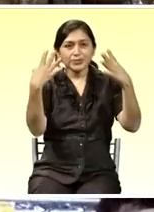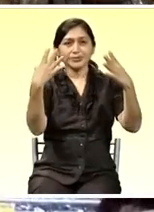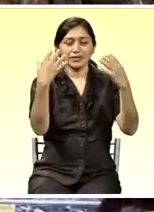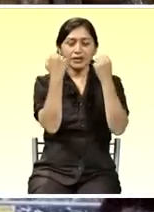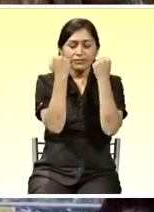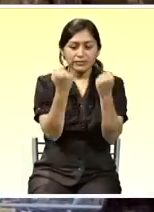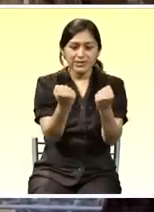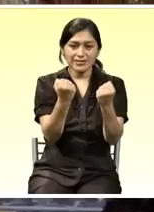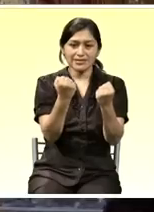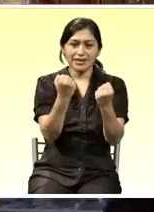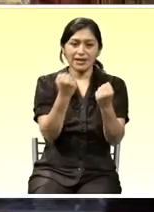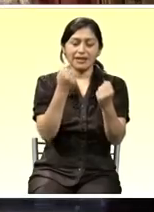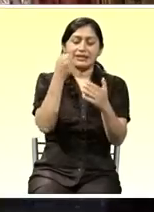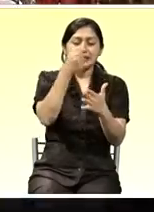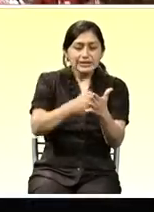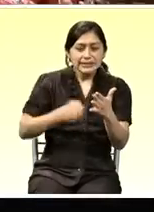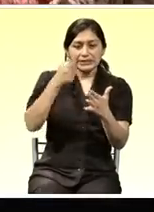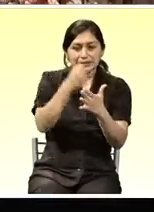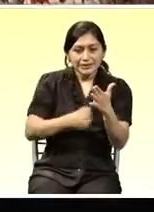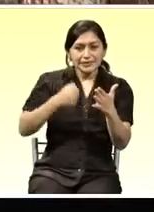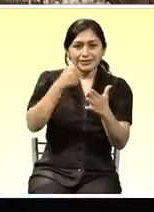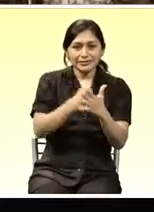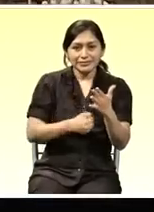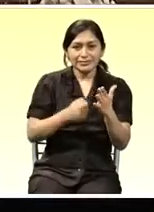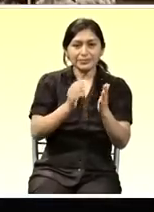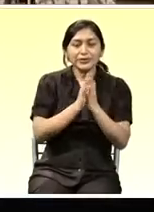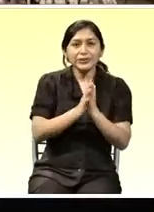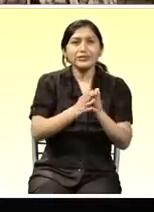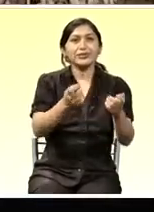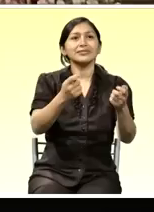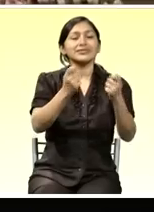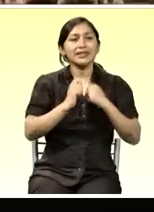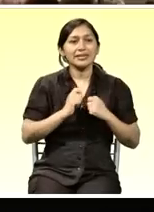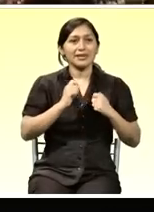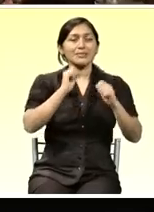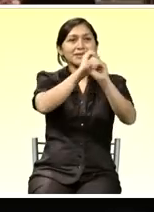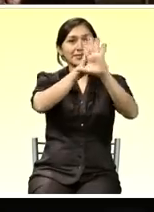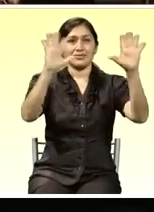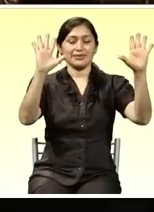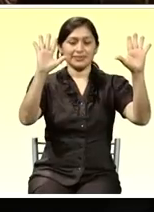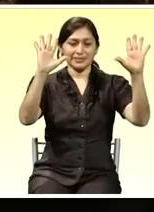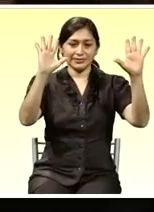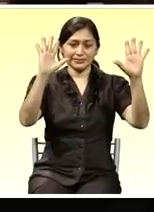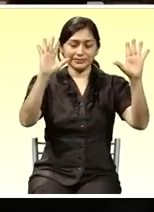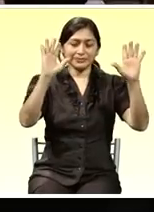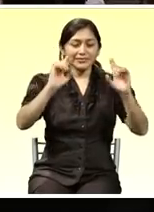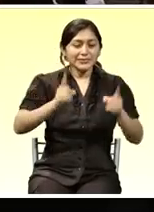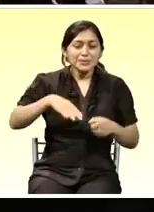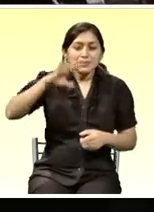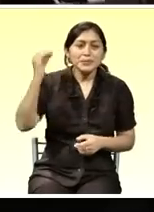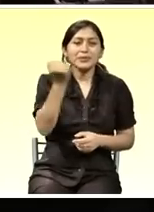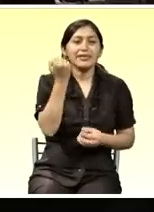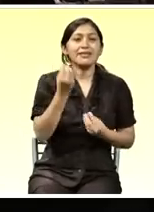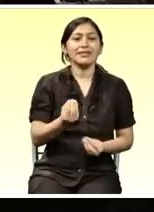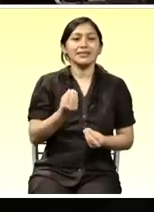fuerza, la perseverancia. Dame el paraíso. Sobre todo, dame tu amor,